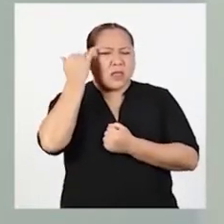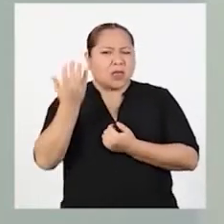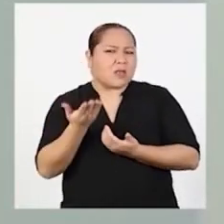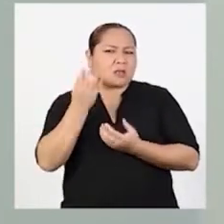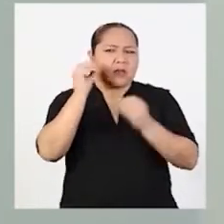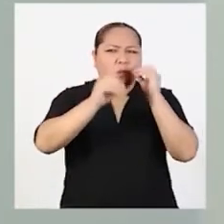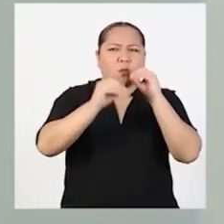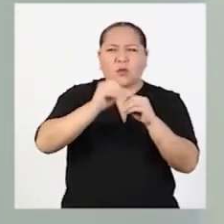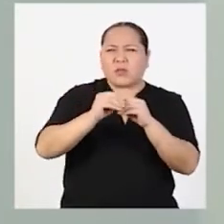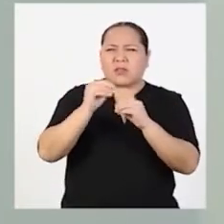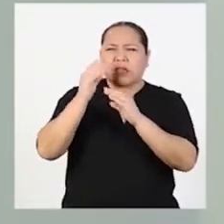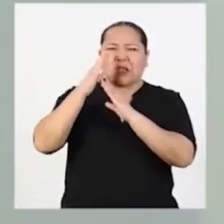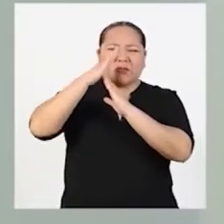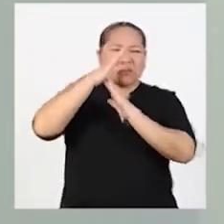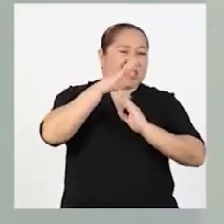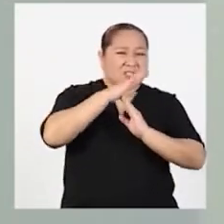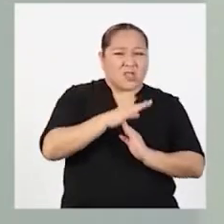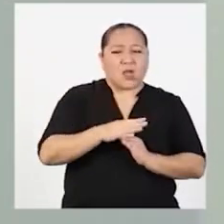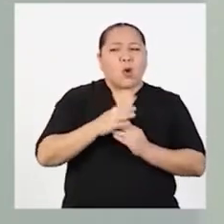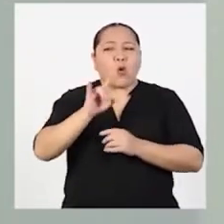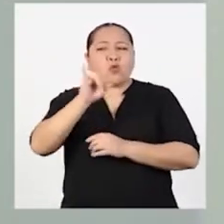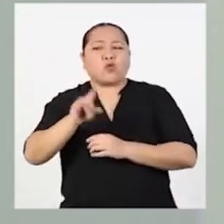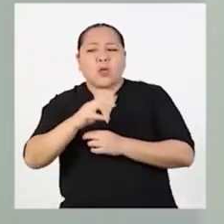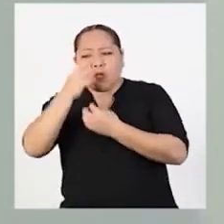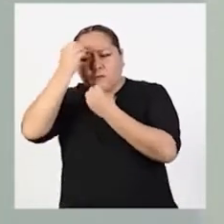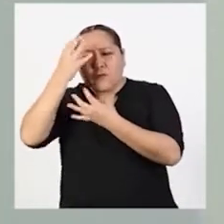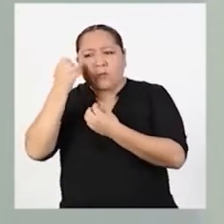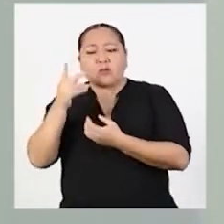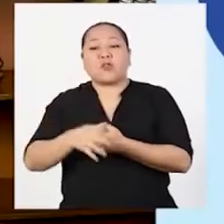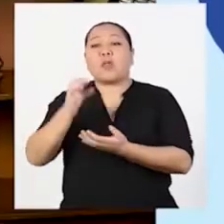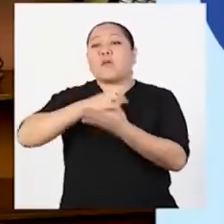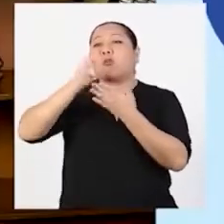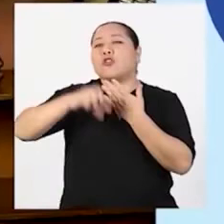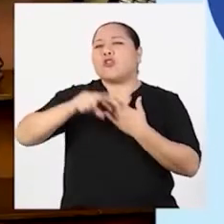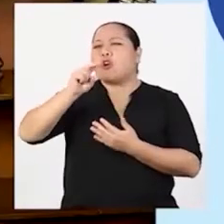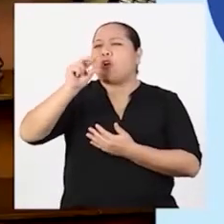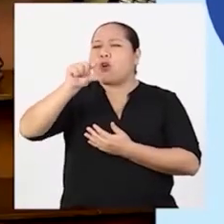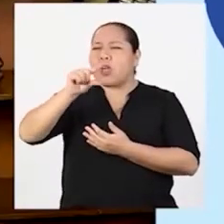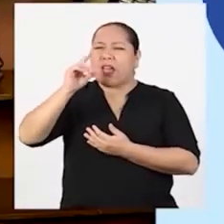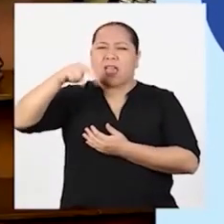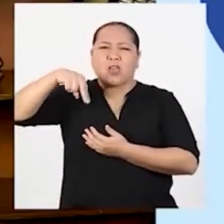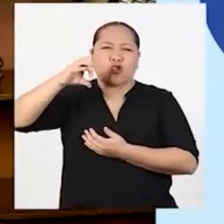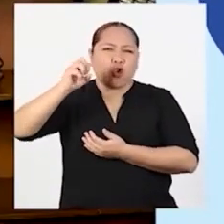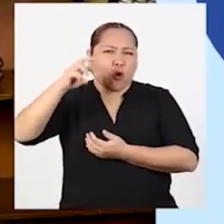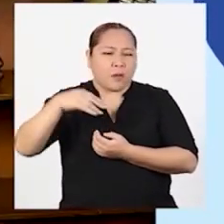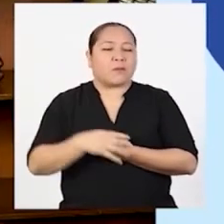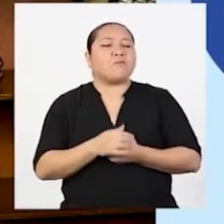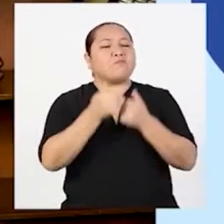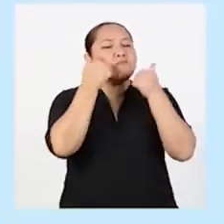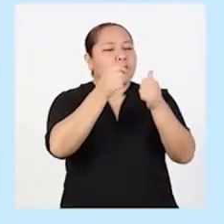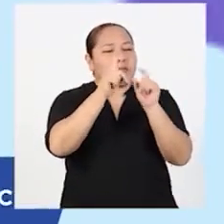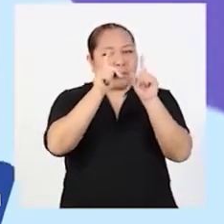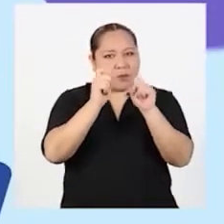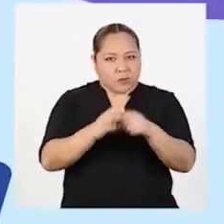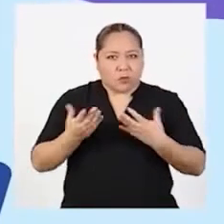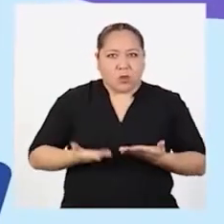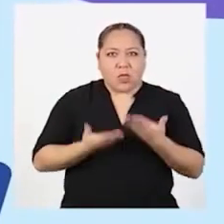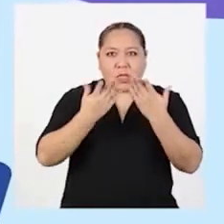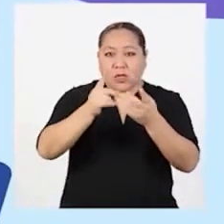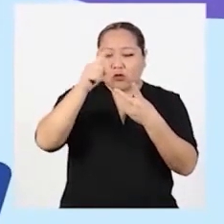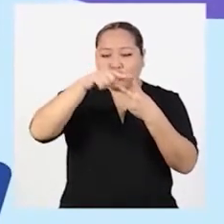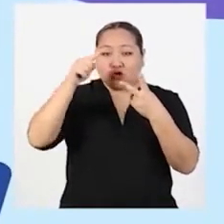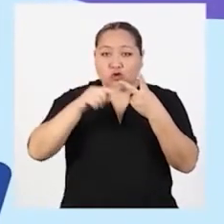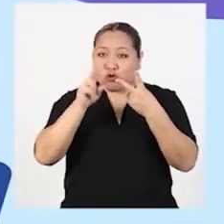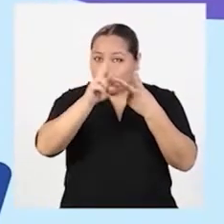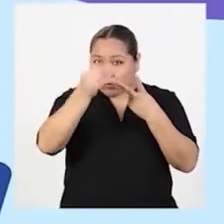que llegan las preguntas de nuestra querida promo. Es así que es una sana costumbre. Claro que sí, con mucho gusto, Romina. ¿Qué